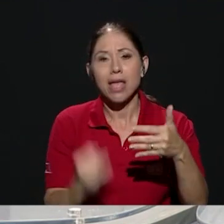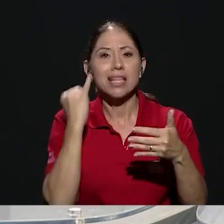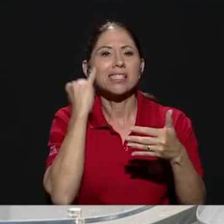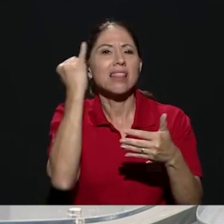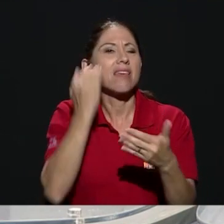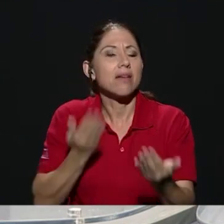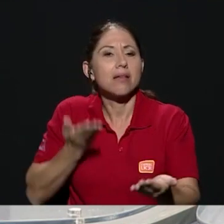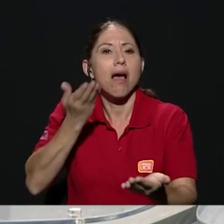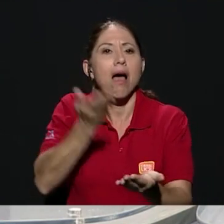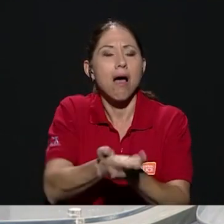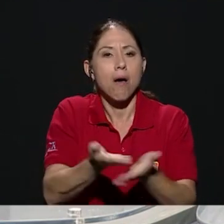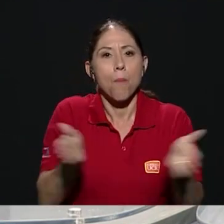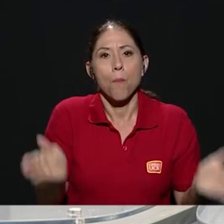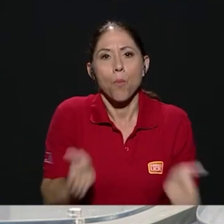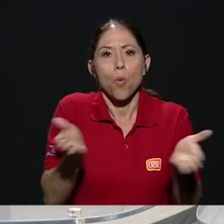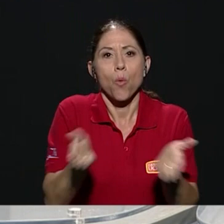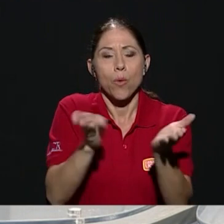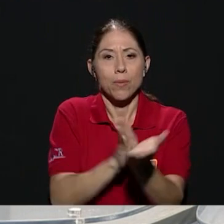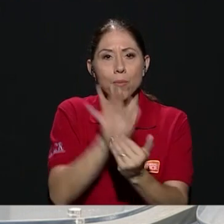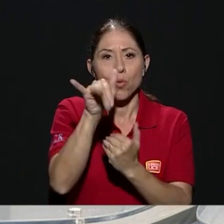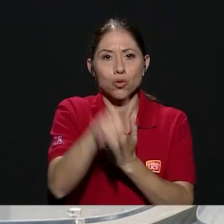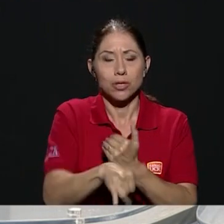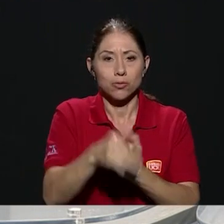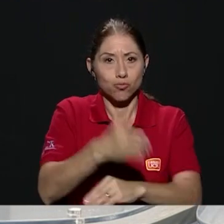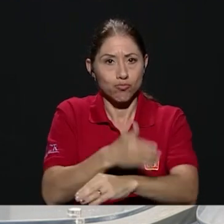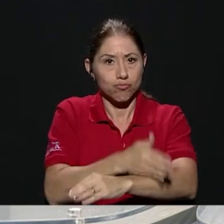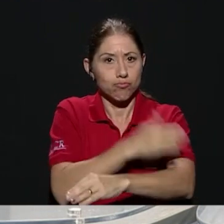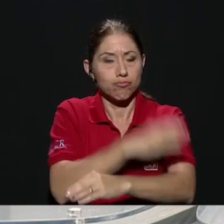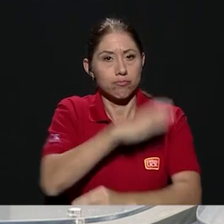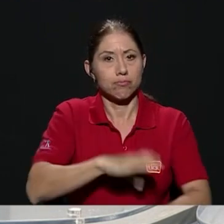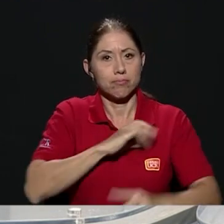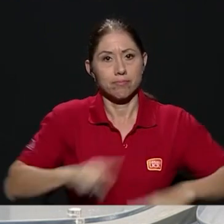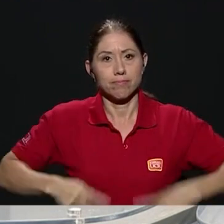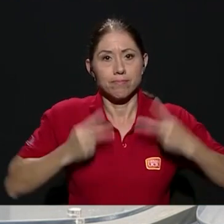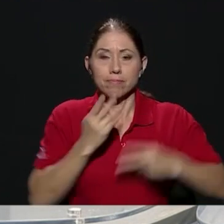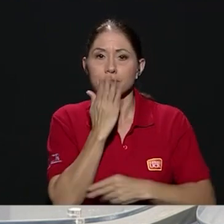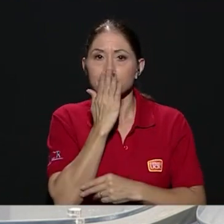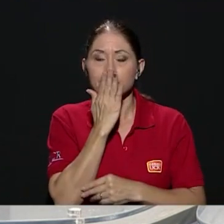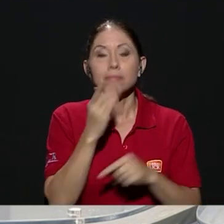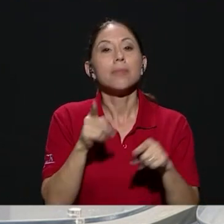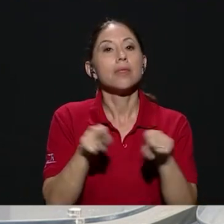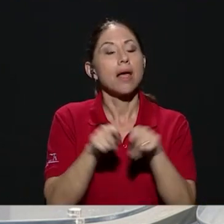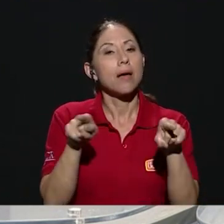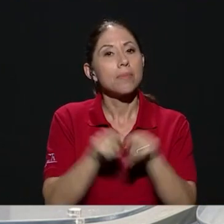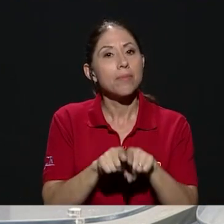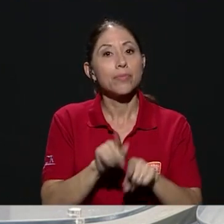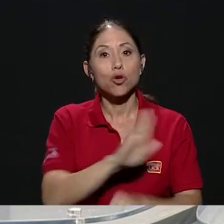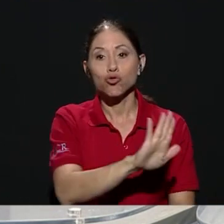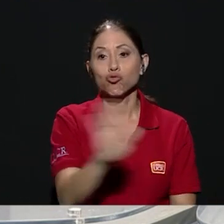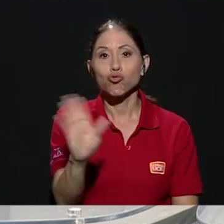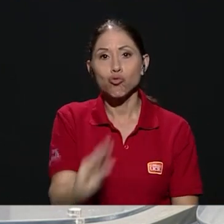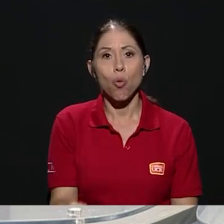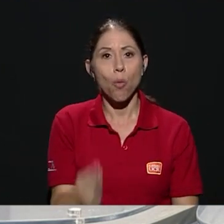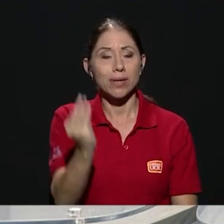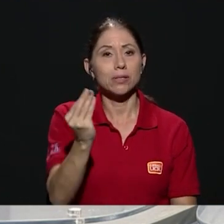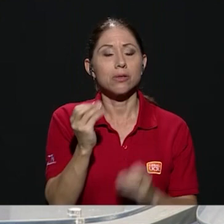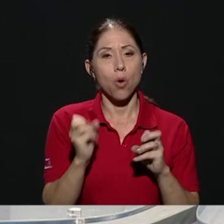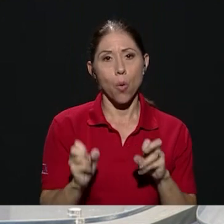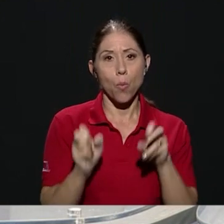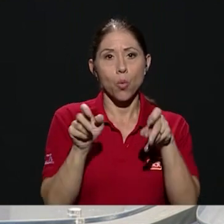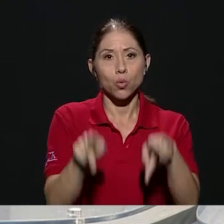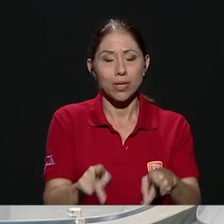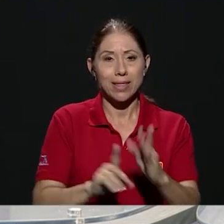promover tanto proyectos para mejorar la calidad de vida de las poblaciones indígenas, pero también para que sus jóvenes tengan la